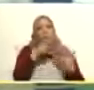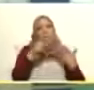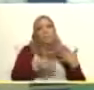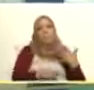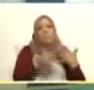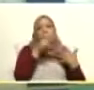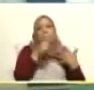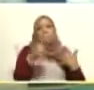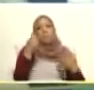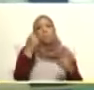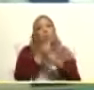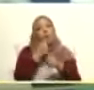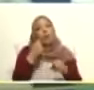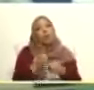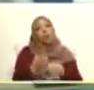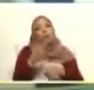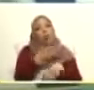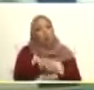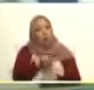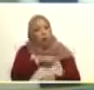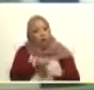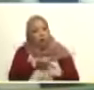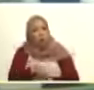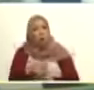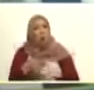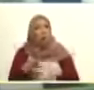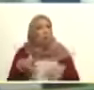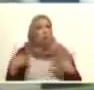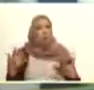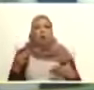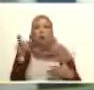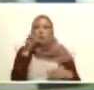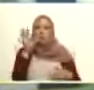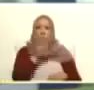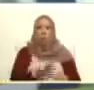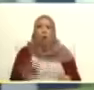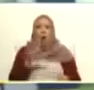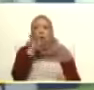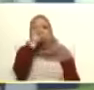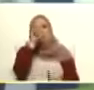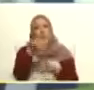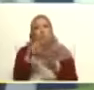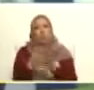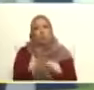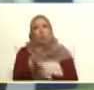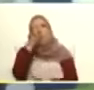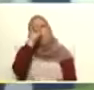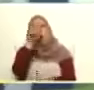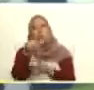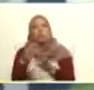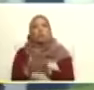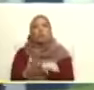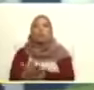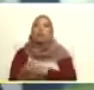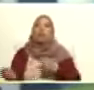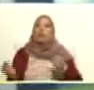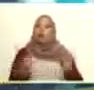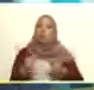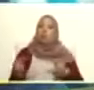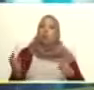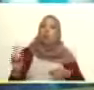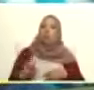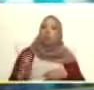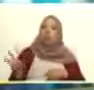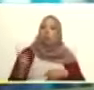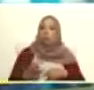cuál o a otro credo religioso. Todas y todos con un solo norte, con un solo objetivo, que es la gran victoria de